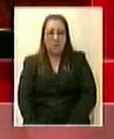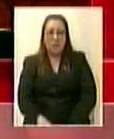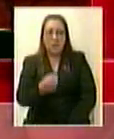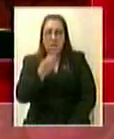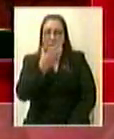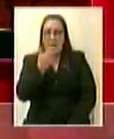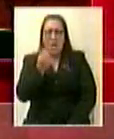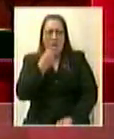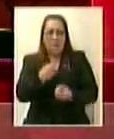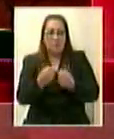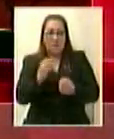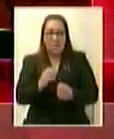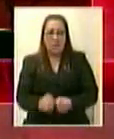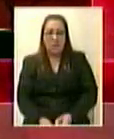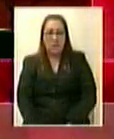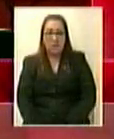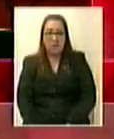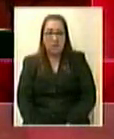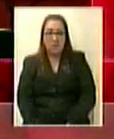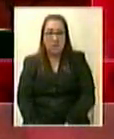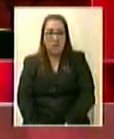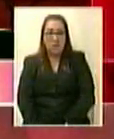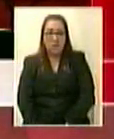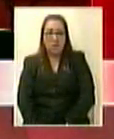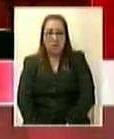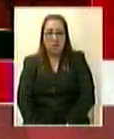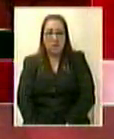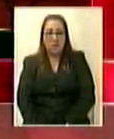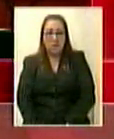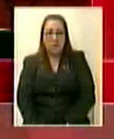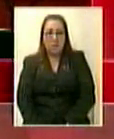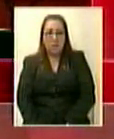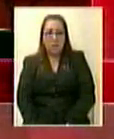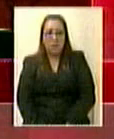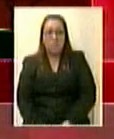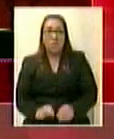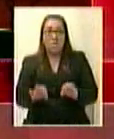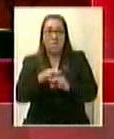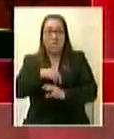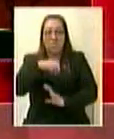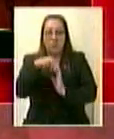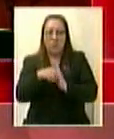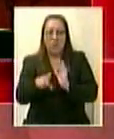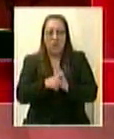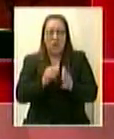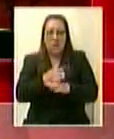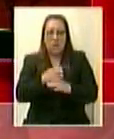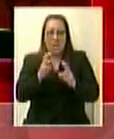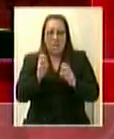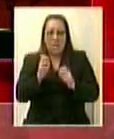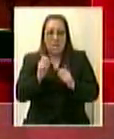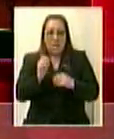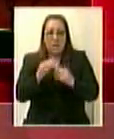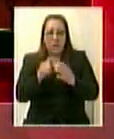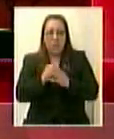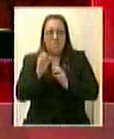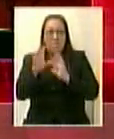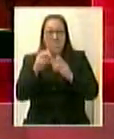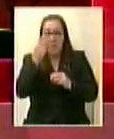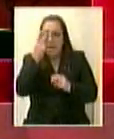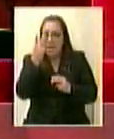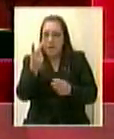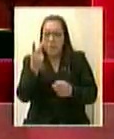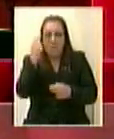la mejor alimentación, saludable. Por eso es importante que en este proyecto de ley estamos entrando al tema de la regulación de la publicidad, para que no se